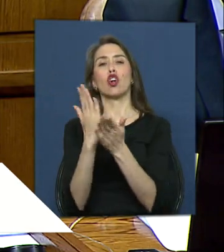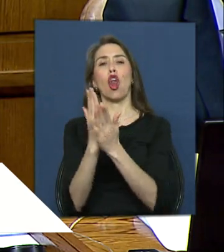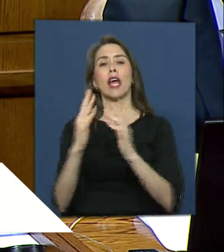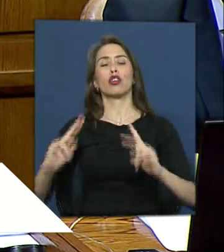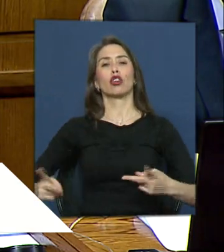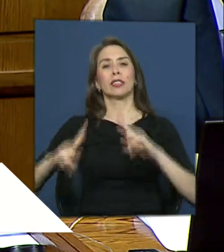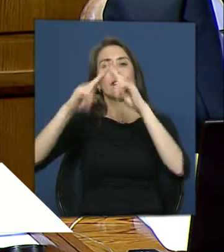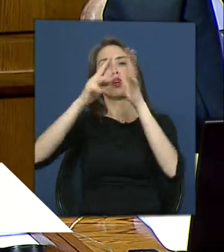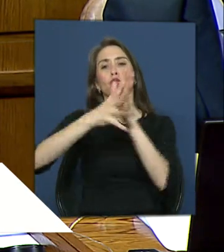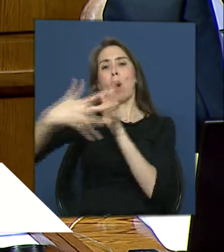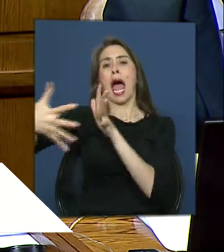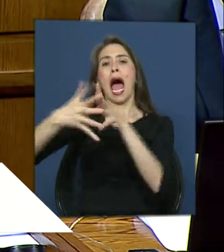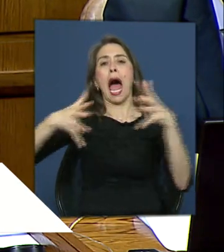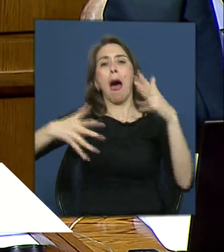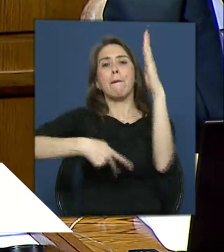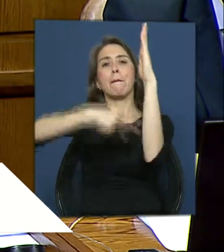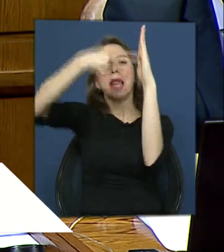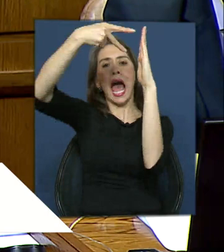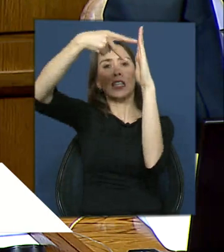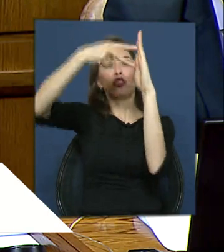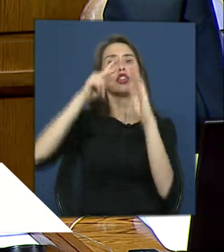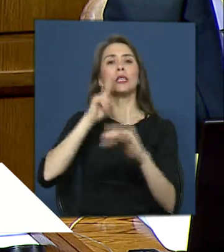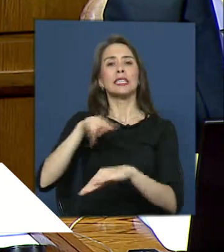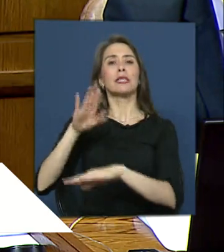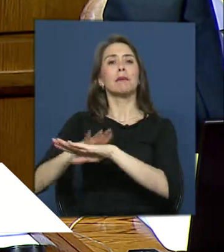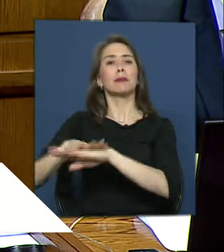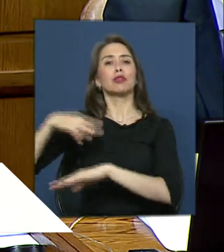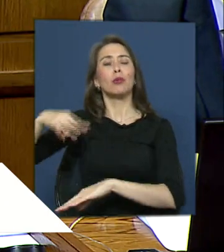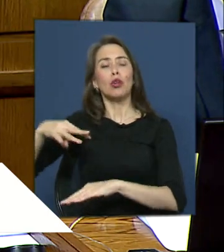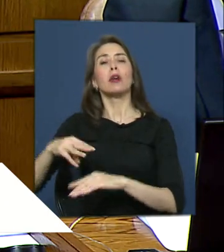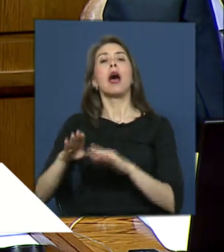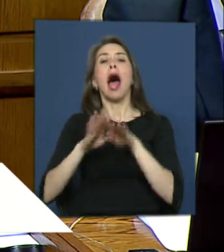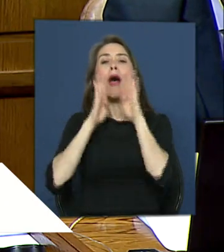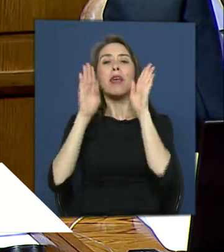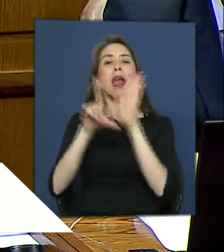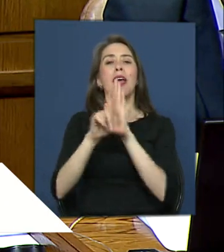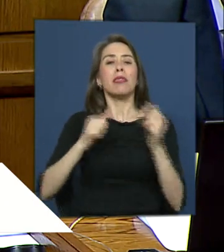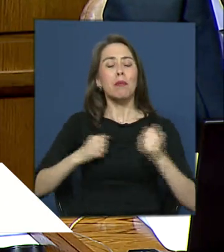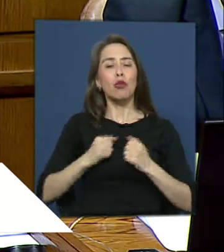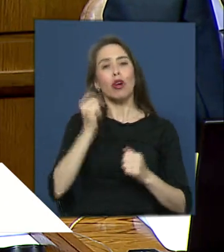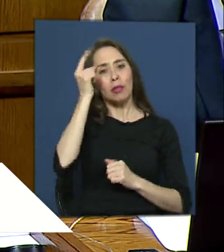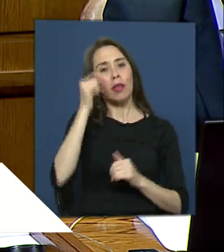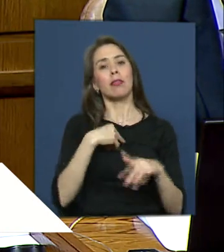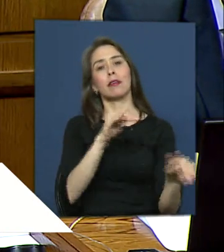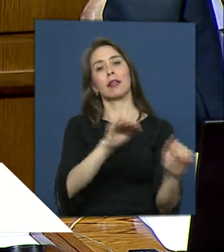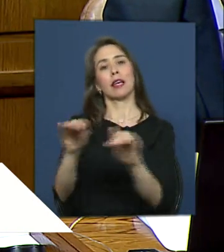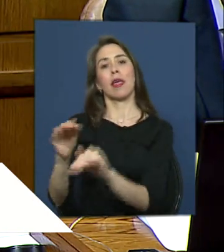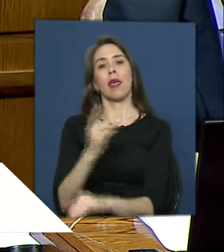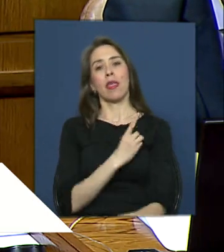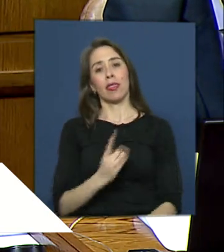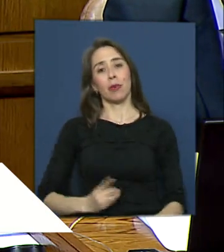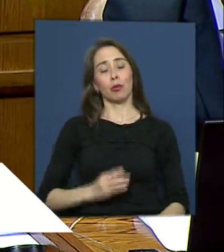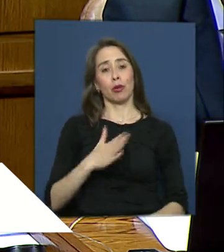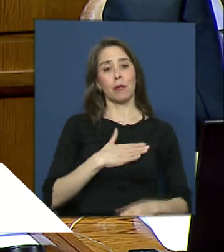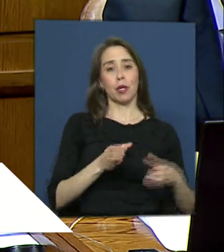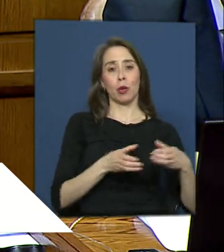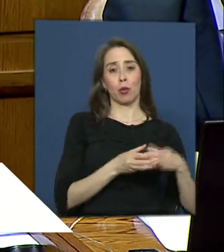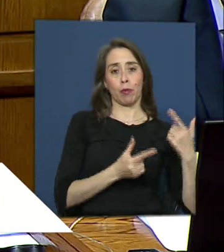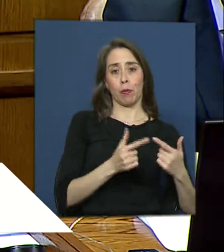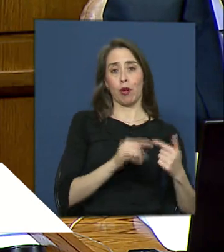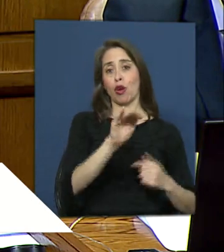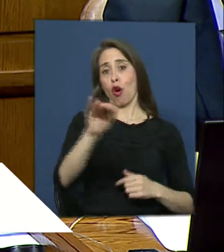Y yo aquí hago un llamado a mis estimados colegas de mi bancada, primero, y de los demás, a que tengamos esto en